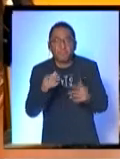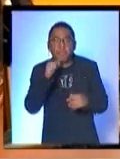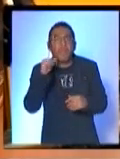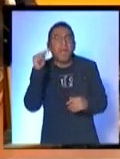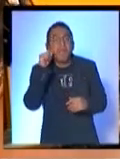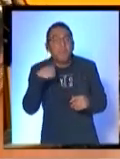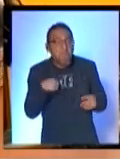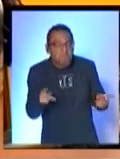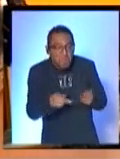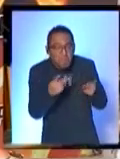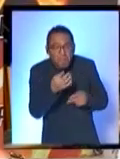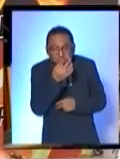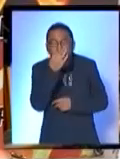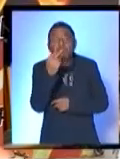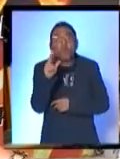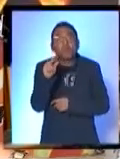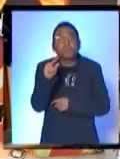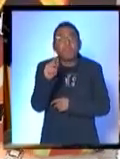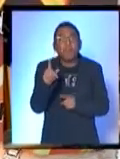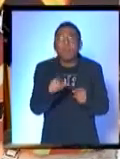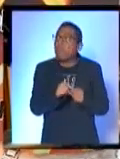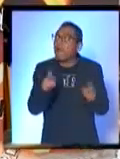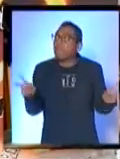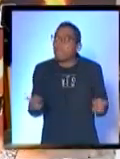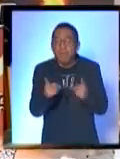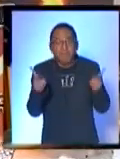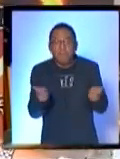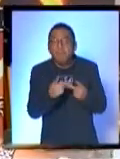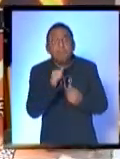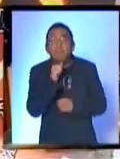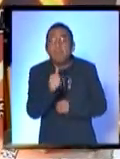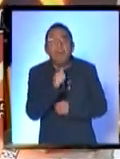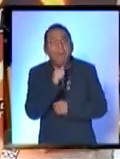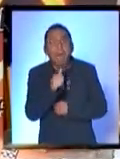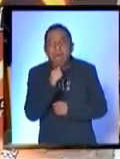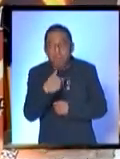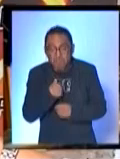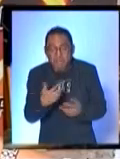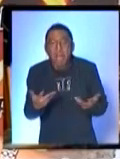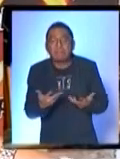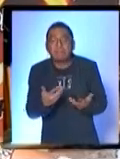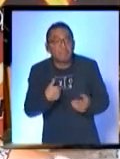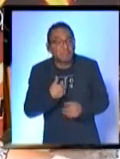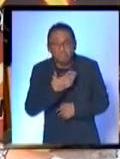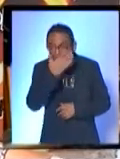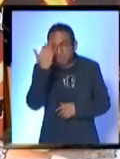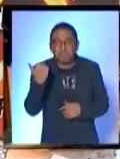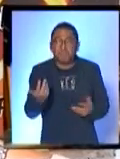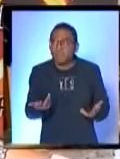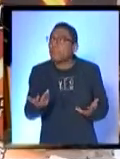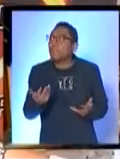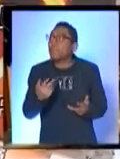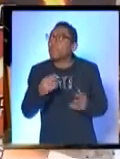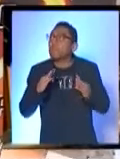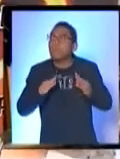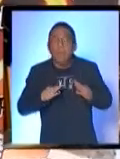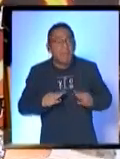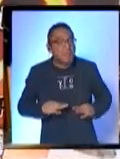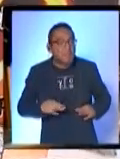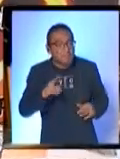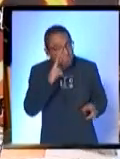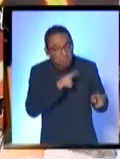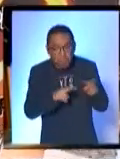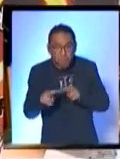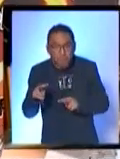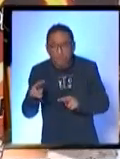vendí 80 pesos. No hay nada de ventas, no sé qué vamos a hacer, no sé, está bien tranquilo. ¿Qué les han